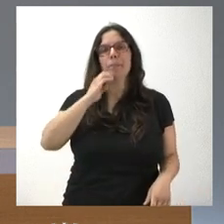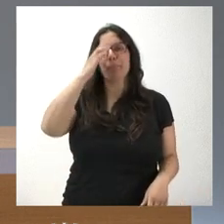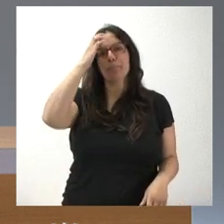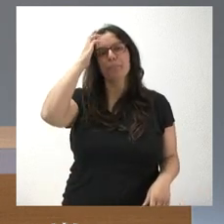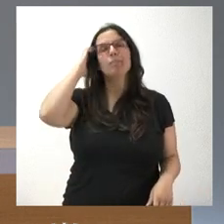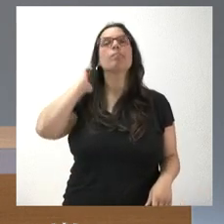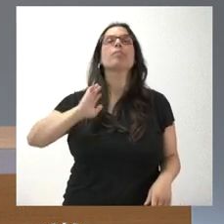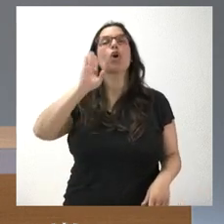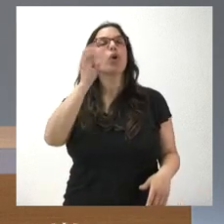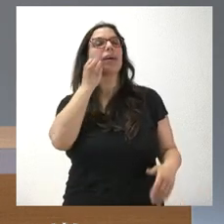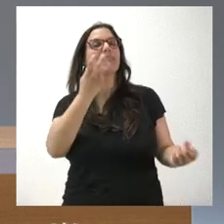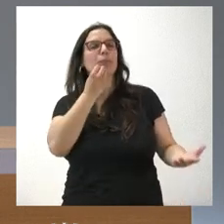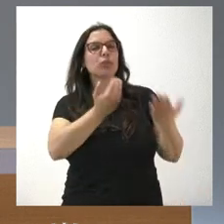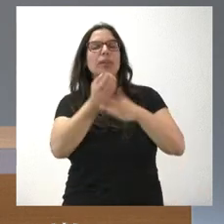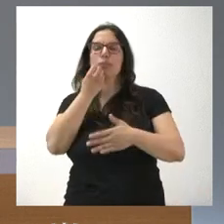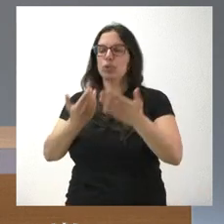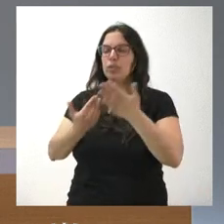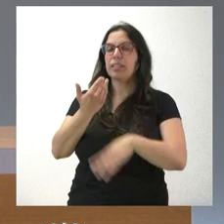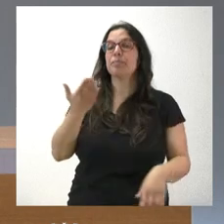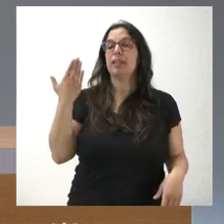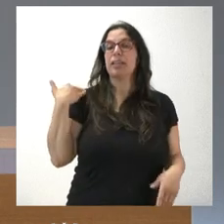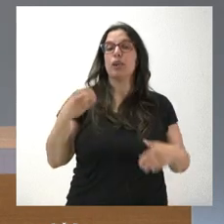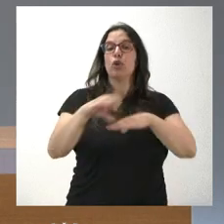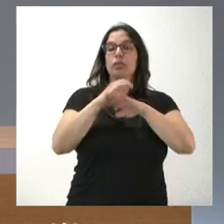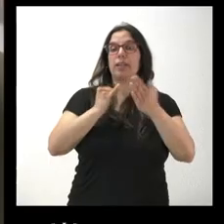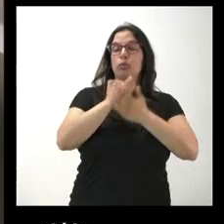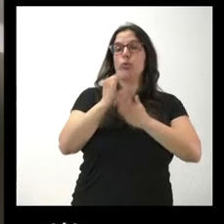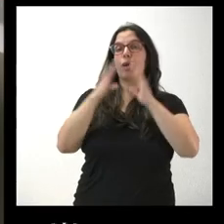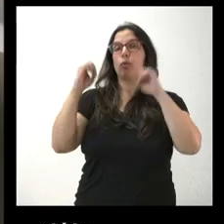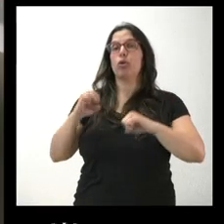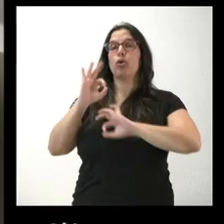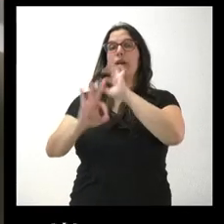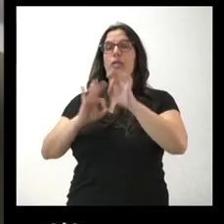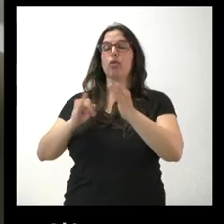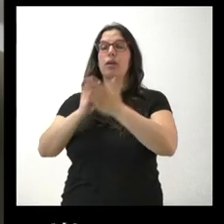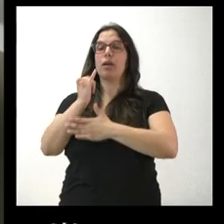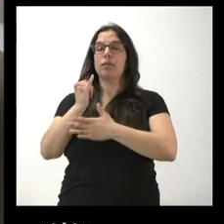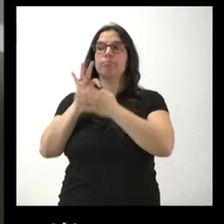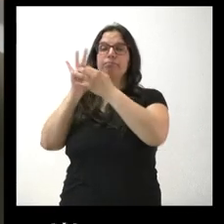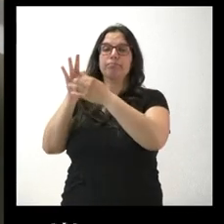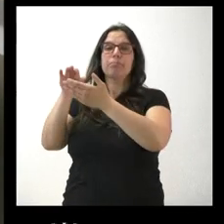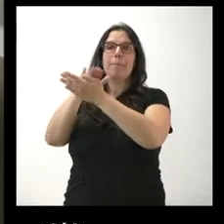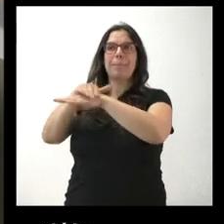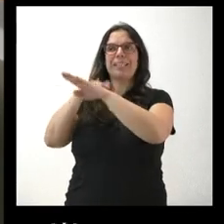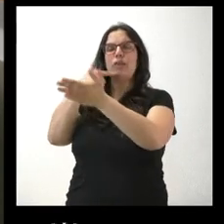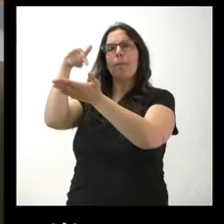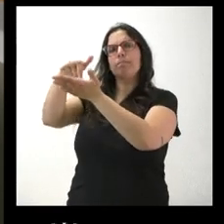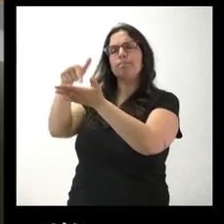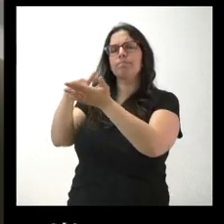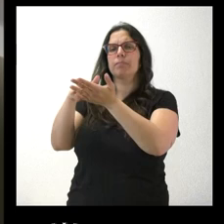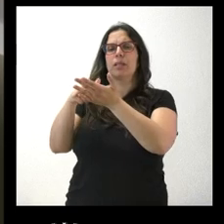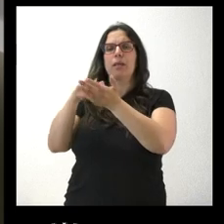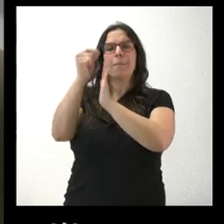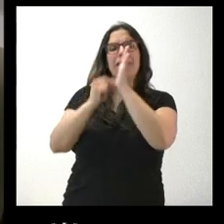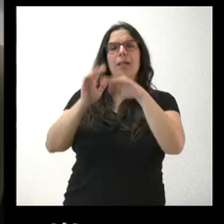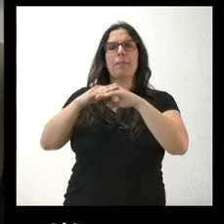Buenos días. Muy buenos días. Ayer Agricultura acordó con las OPAs pedir al Ministerio relajar algunas medidas y controles de sanidad animal. Mi